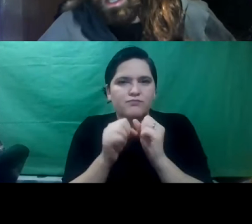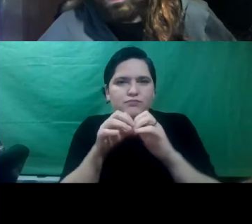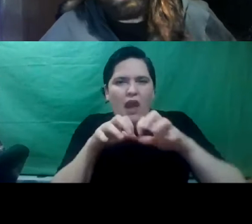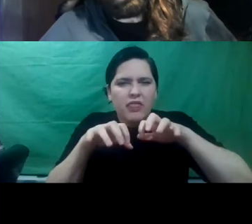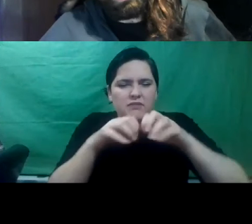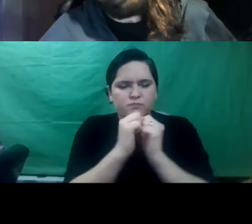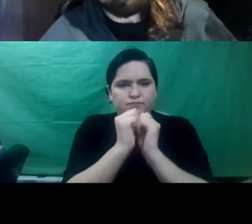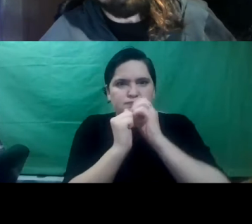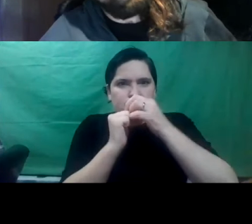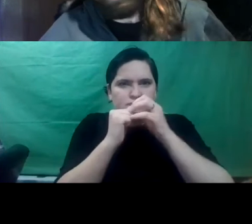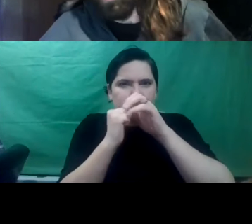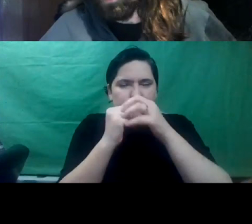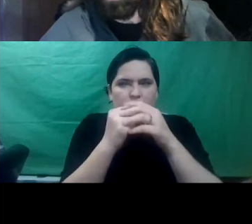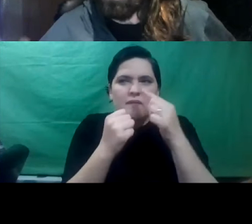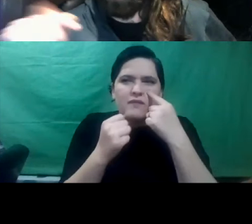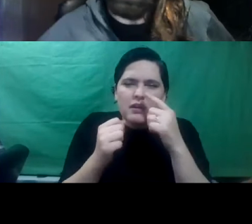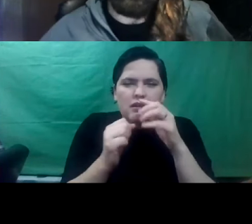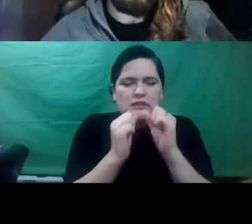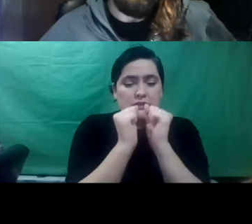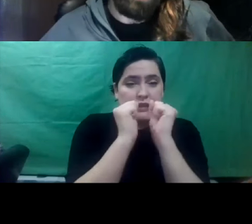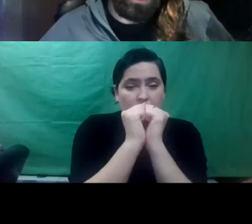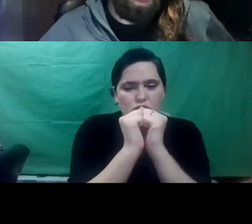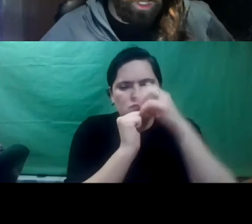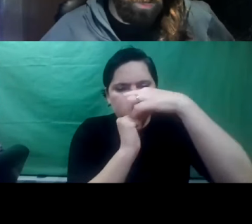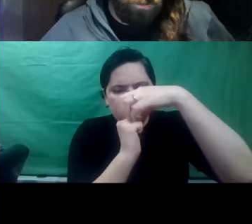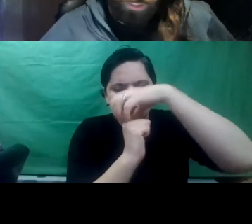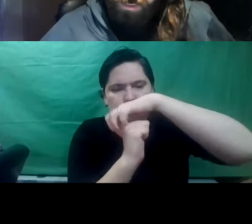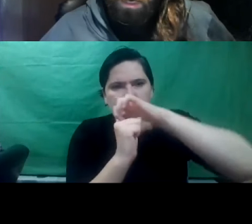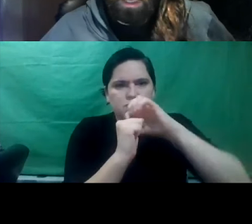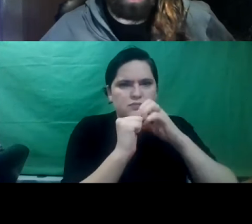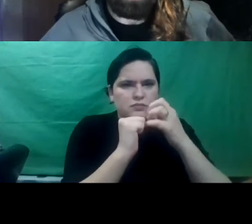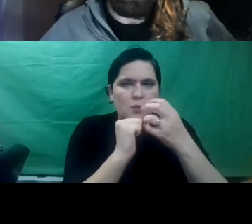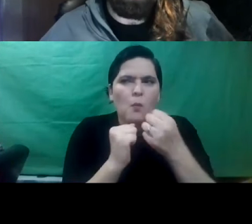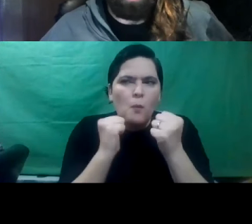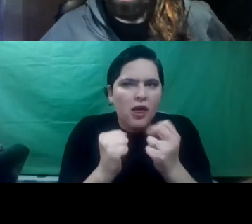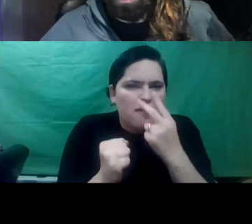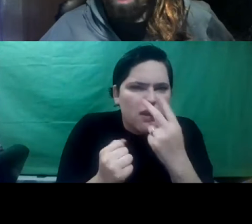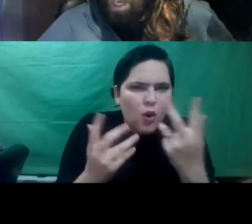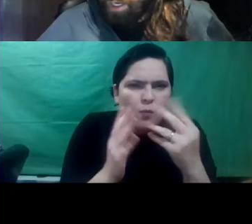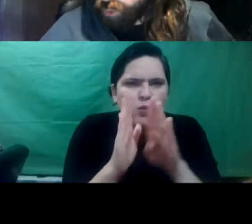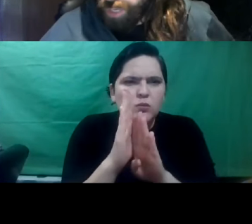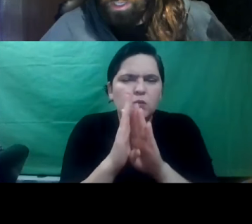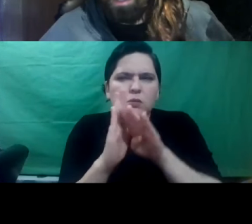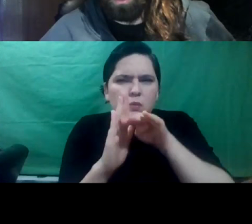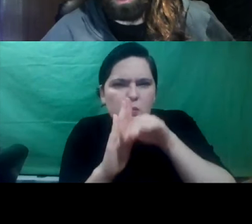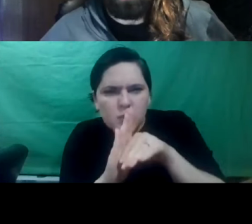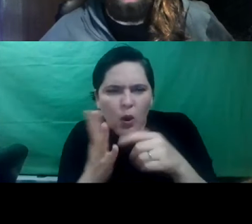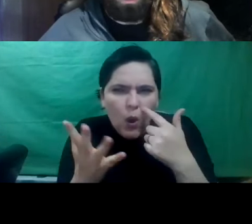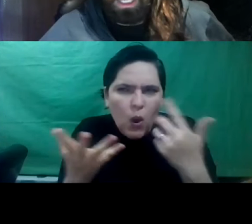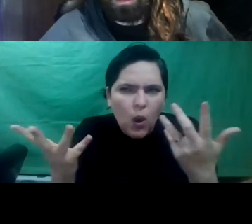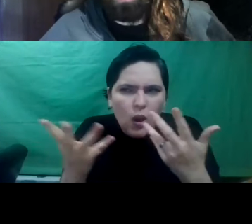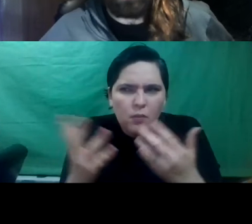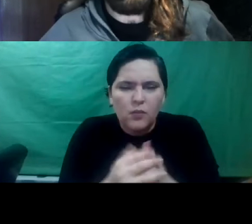cerebrales, y para cada área cerebral yo puedo calcular la entropía, porque tengo, digamos, los firing rate, entonces puedo calcular el histograma, la distribución